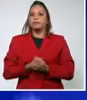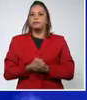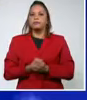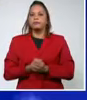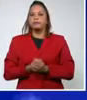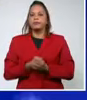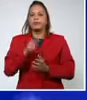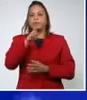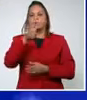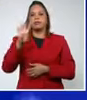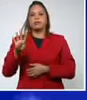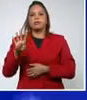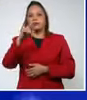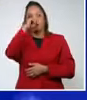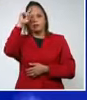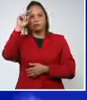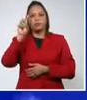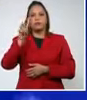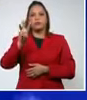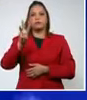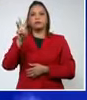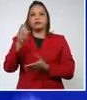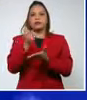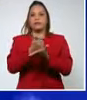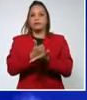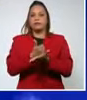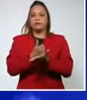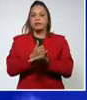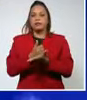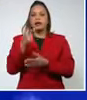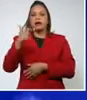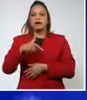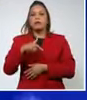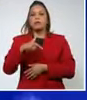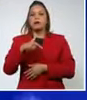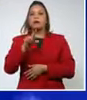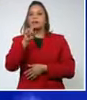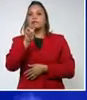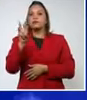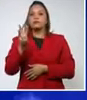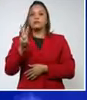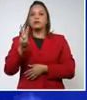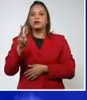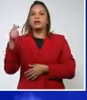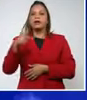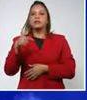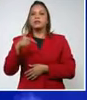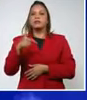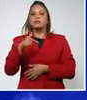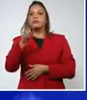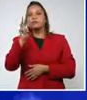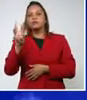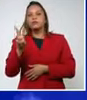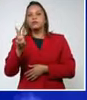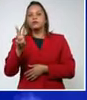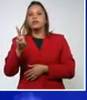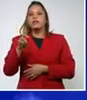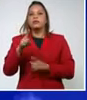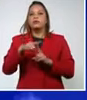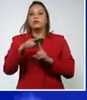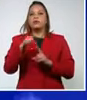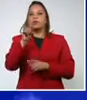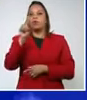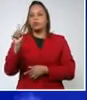13, Yaguajay 8, Jatibonico 2 y Tahuasco 1. Y si me ayudan